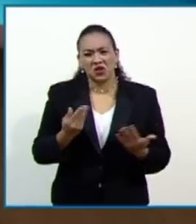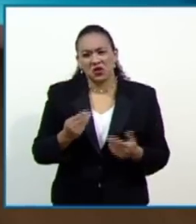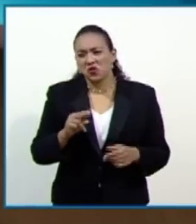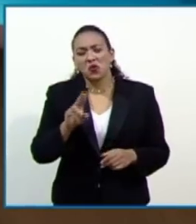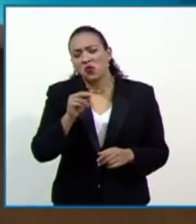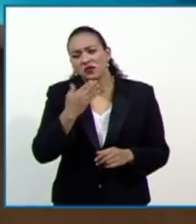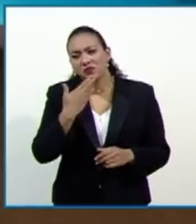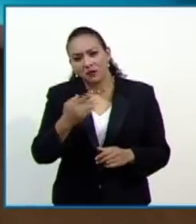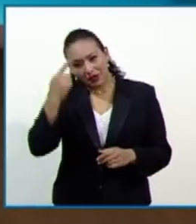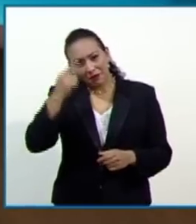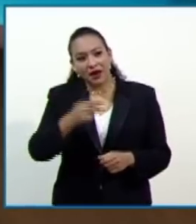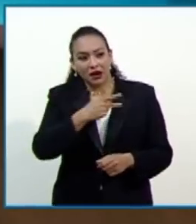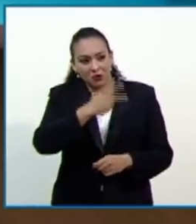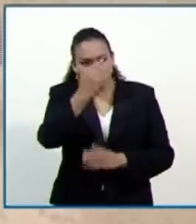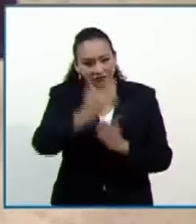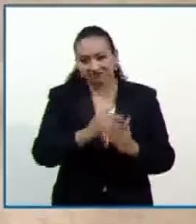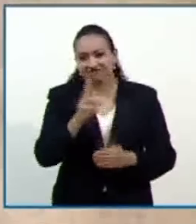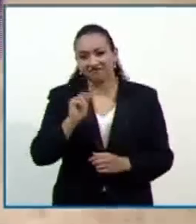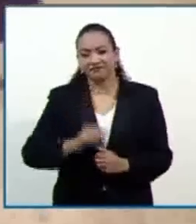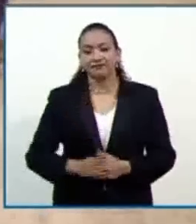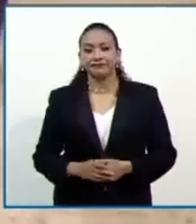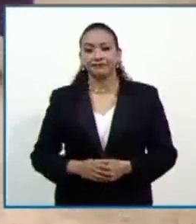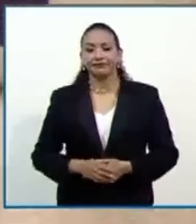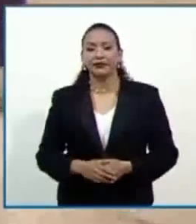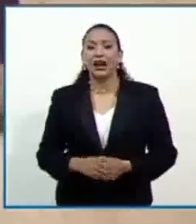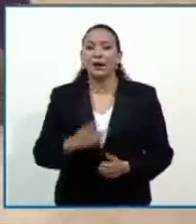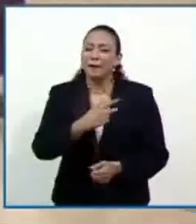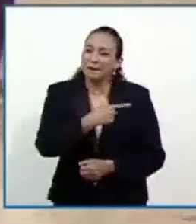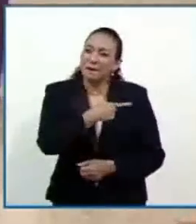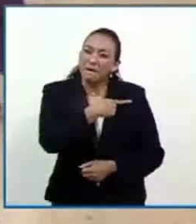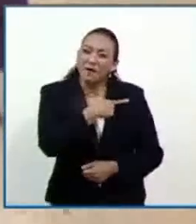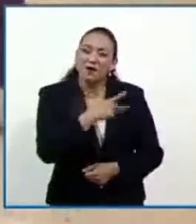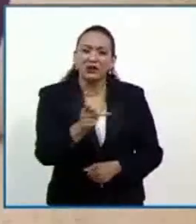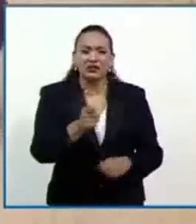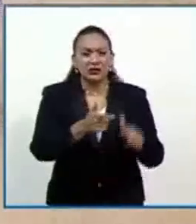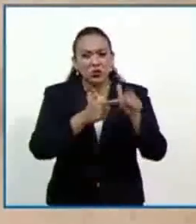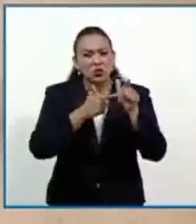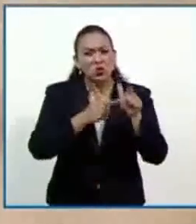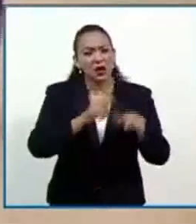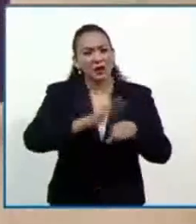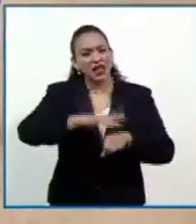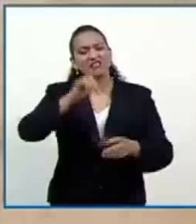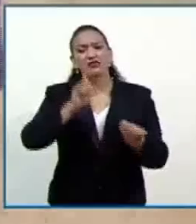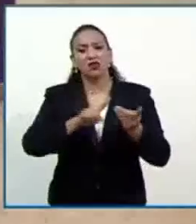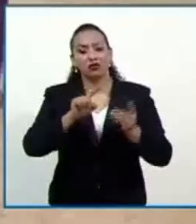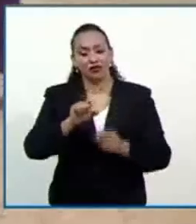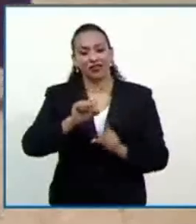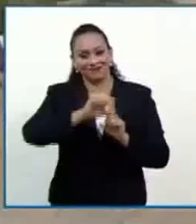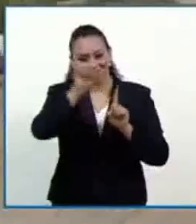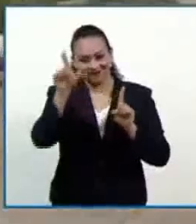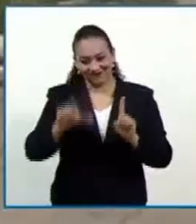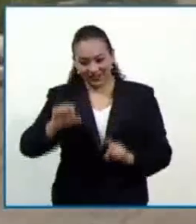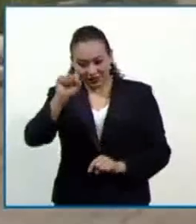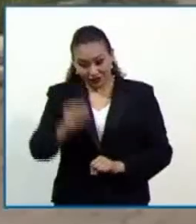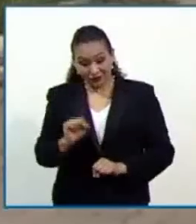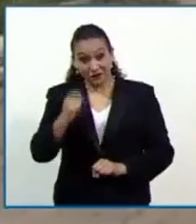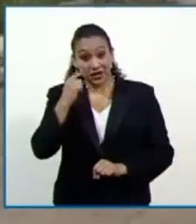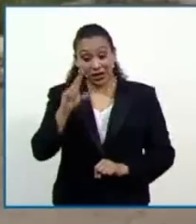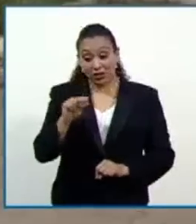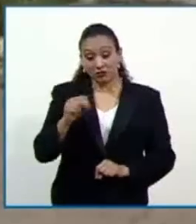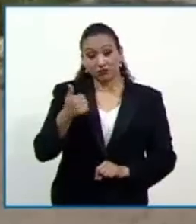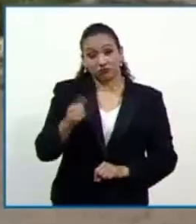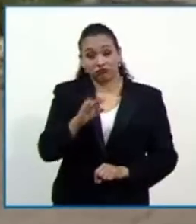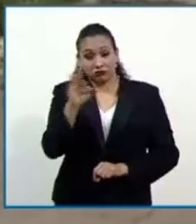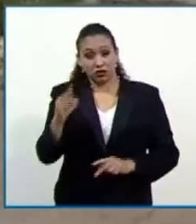en el sur del país. La pobreza se perpetúa más en el sur del país, pues el 86% de